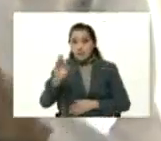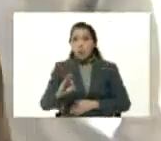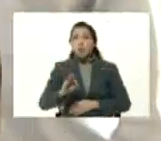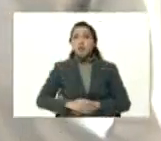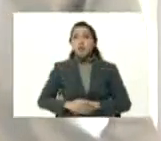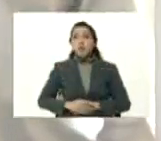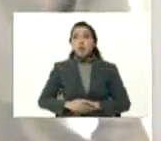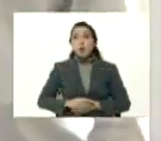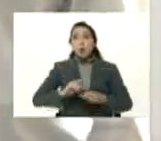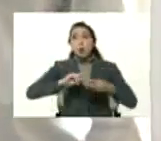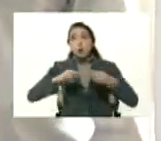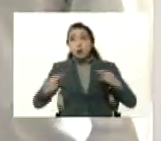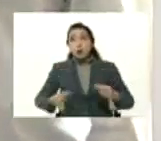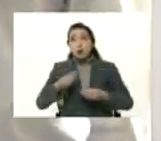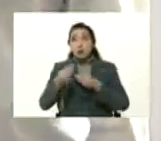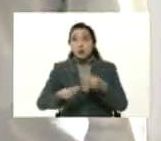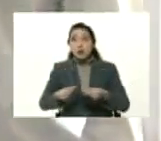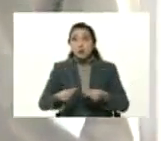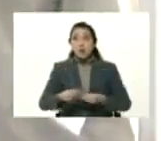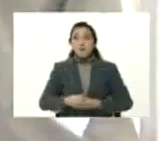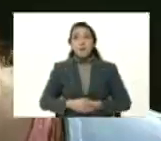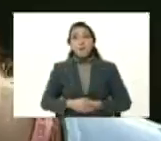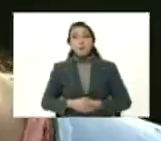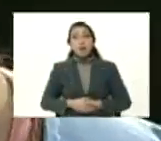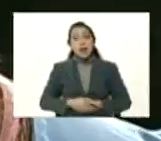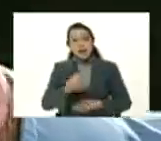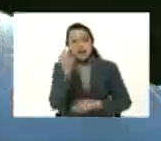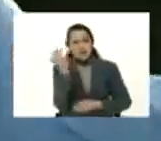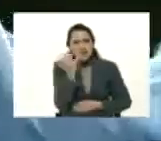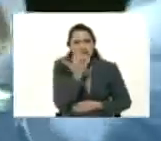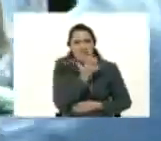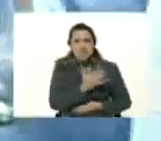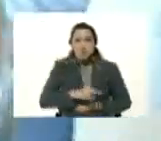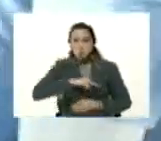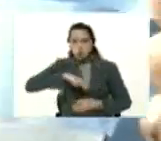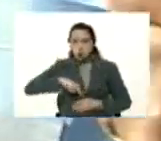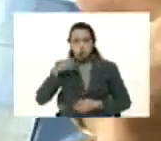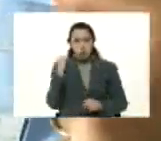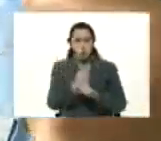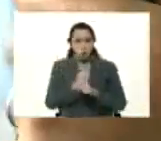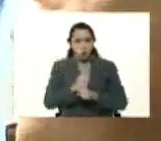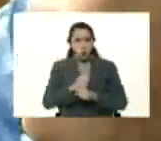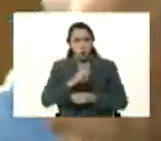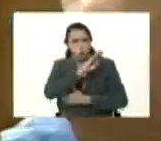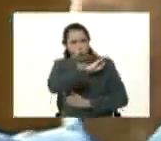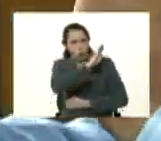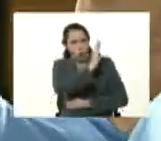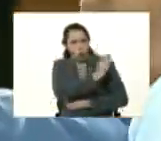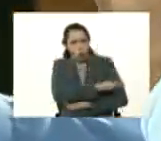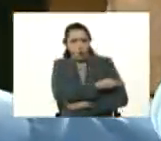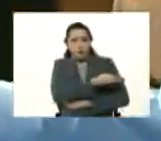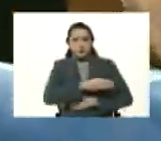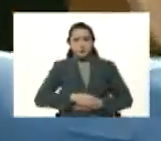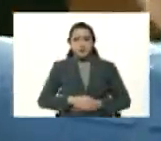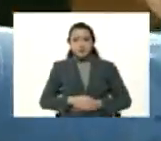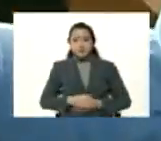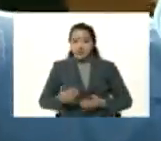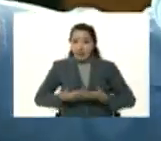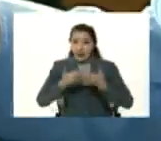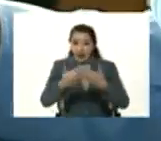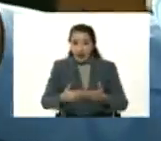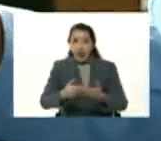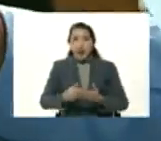vidrio reciclable. Estamos actualmente trabajando fuertemente producción nacional, apostando al